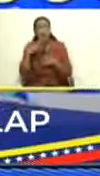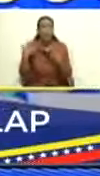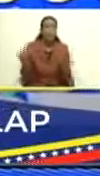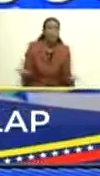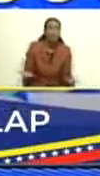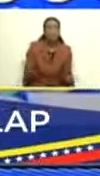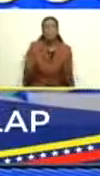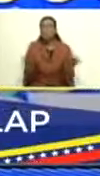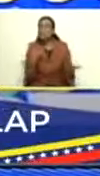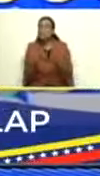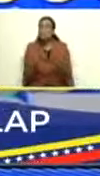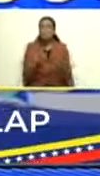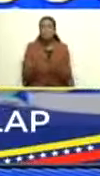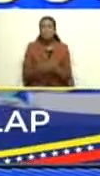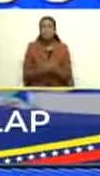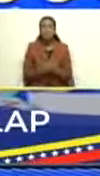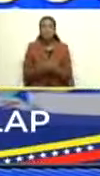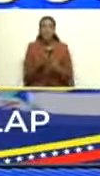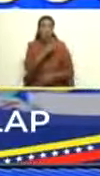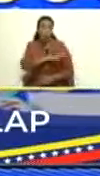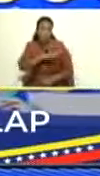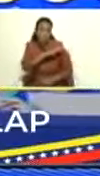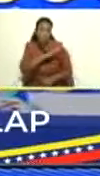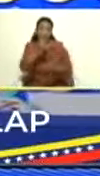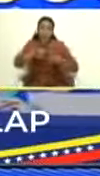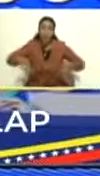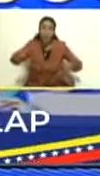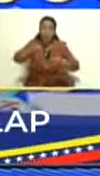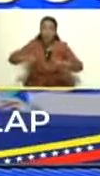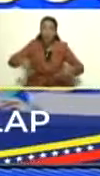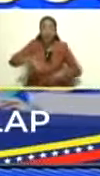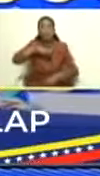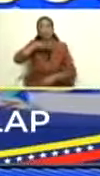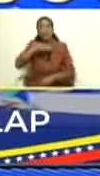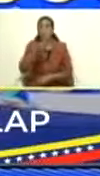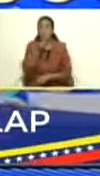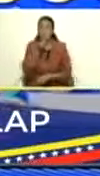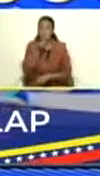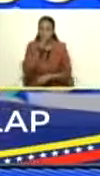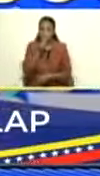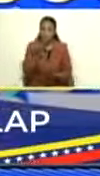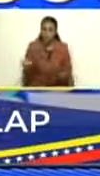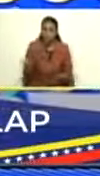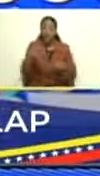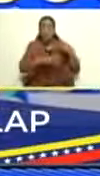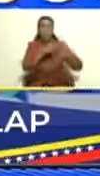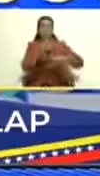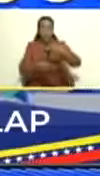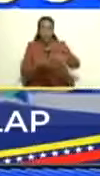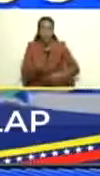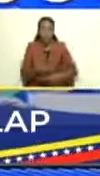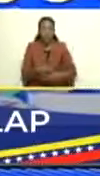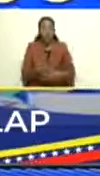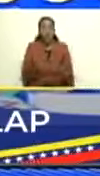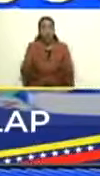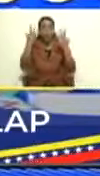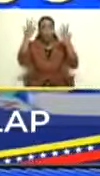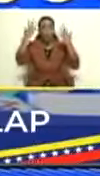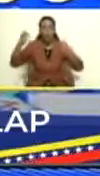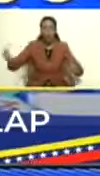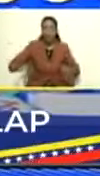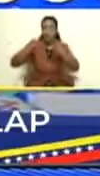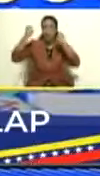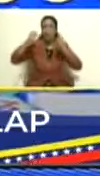como lo llamamos, comités locales de abastecimiento y producción, los gloriosos y